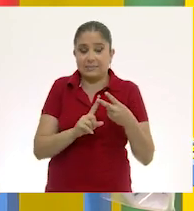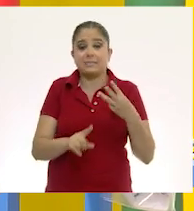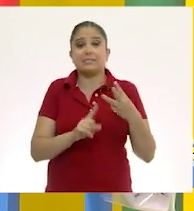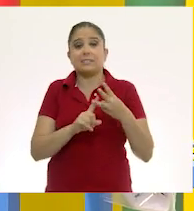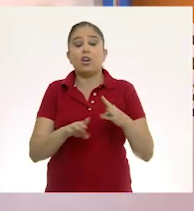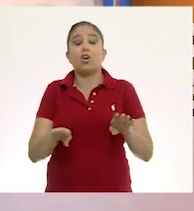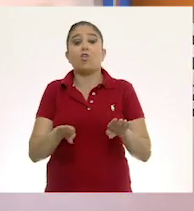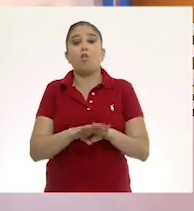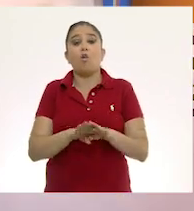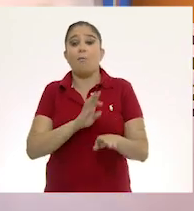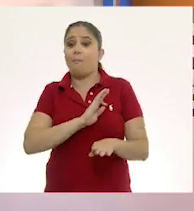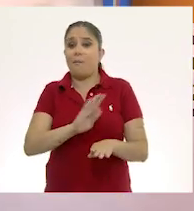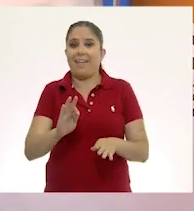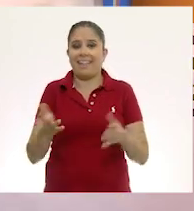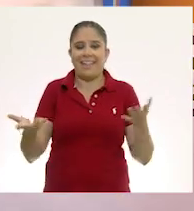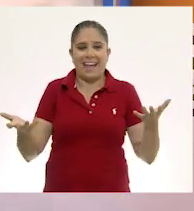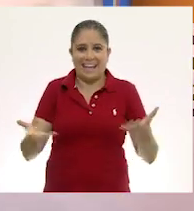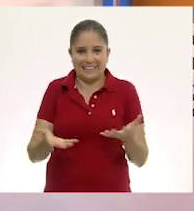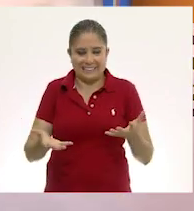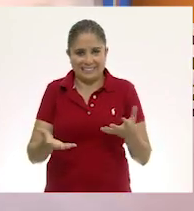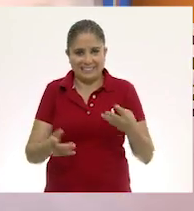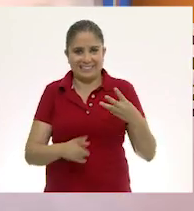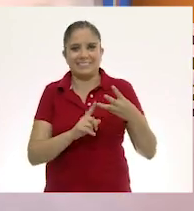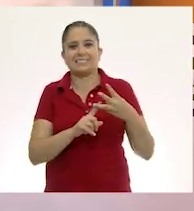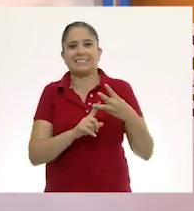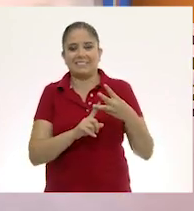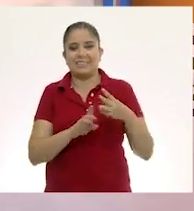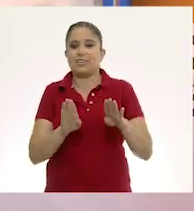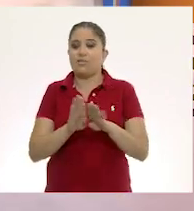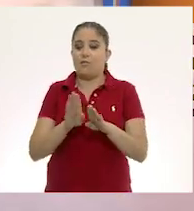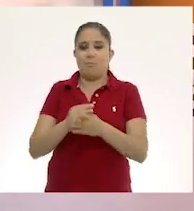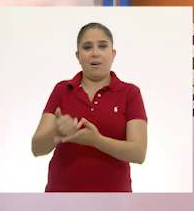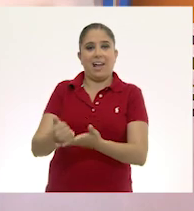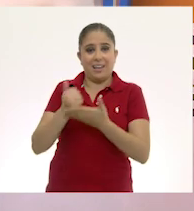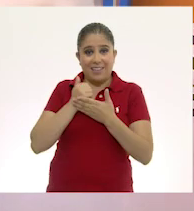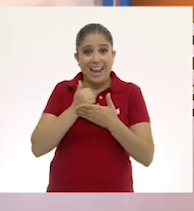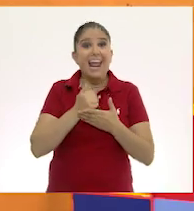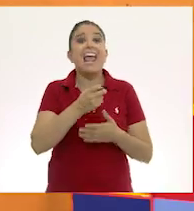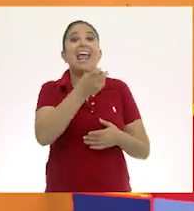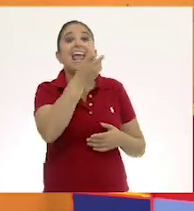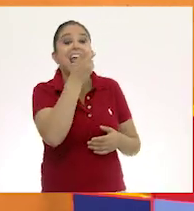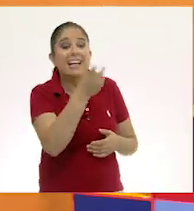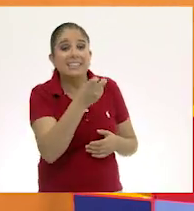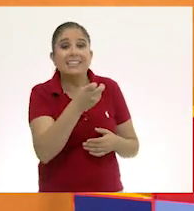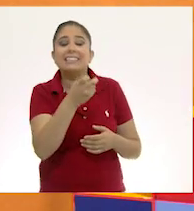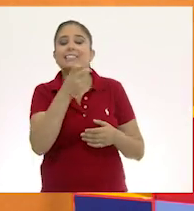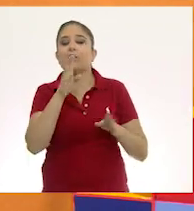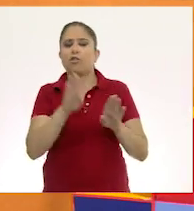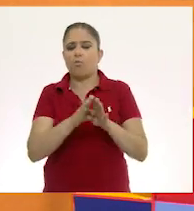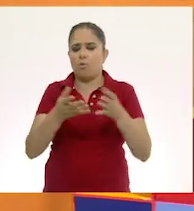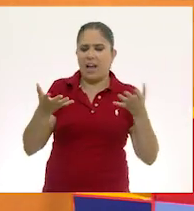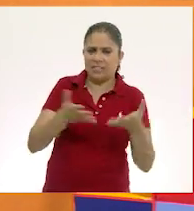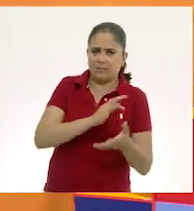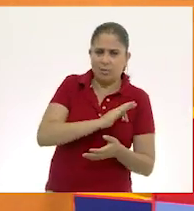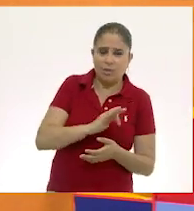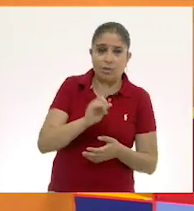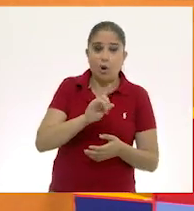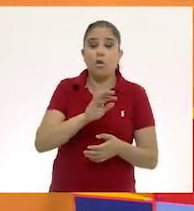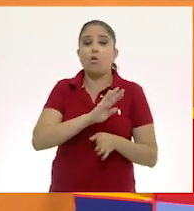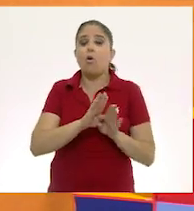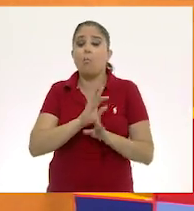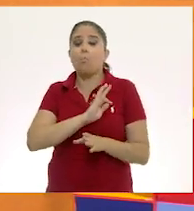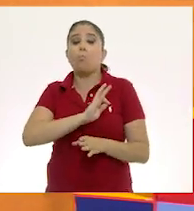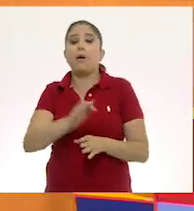¿Y cómo puedes hacerlo? ¿Y cómo me vas a ayudar a hacerlo? Claro, exacto. Más bien, no cómo puedes hacerlo, sino cómo